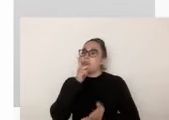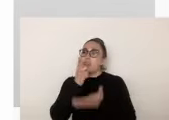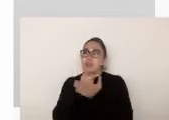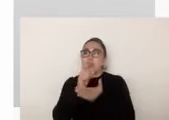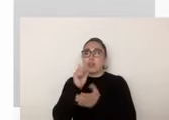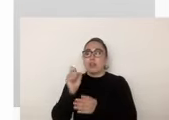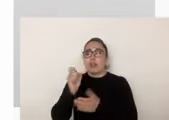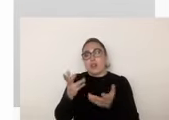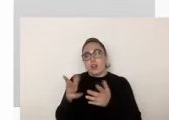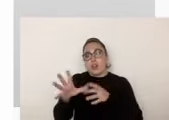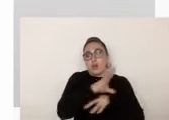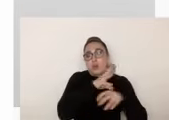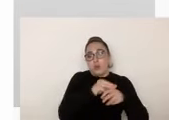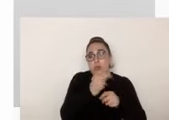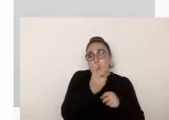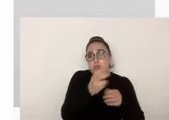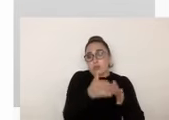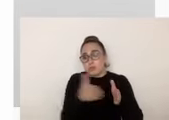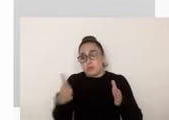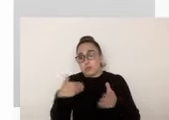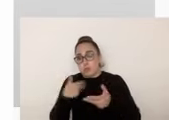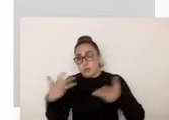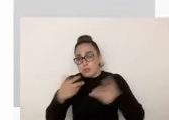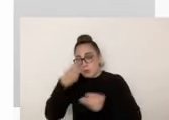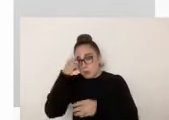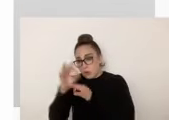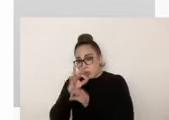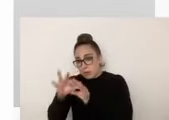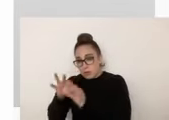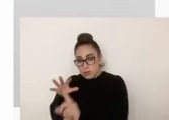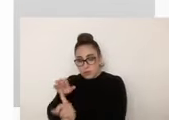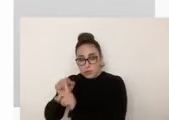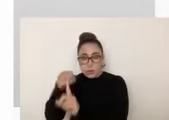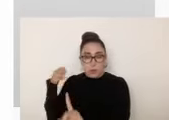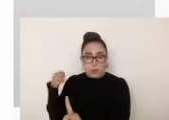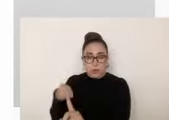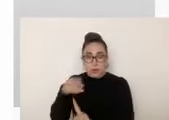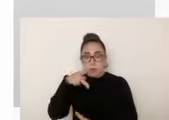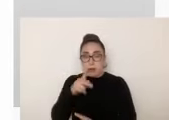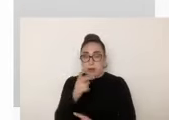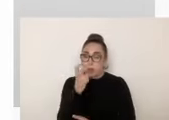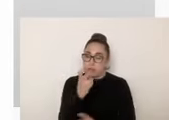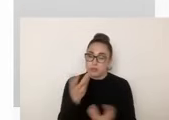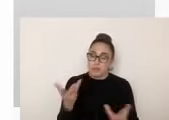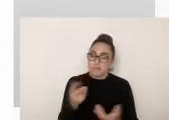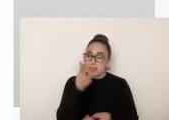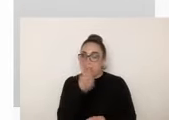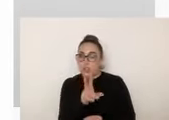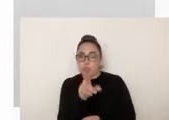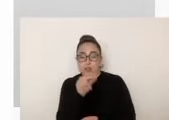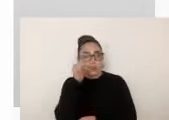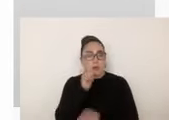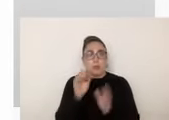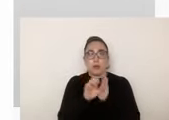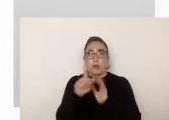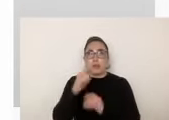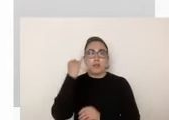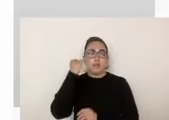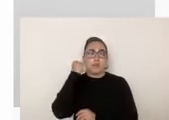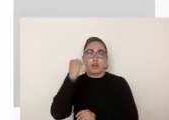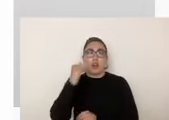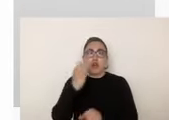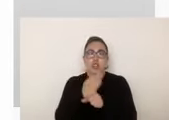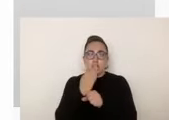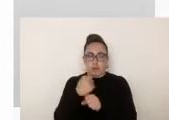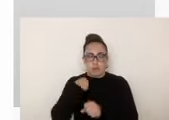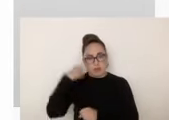medios. Esto obviamente no es una descripción adecuada del consecuencialismo. Imaginemos que a mí me pica mucho la cabeza ahora mismo. No